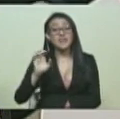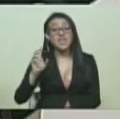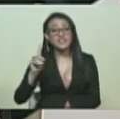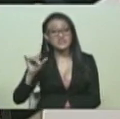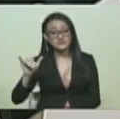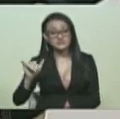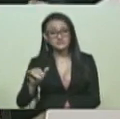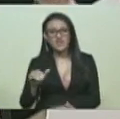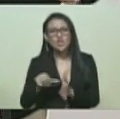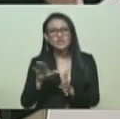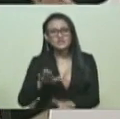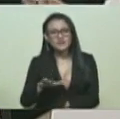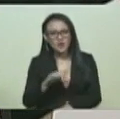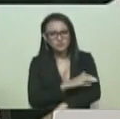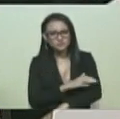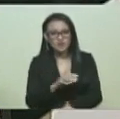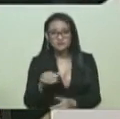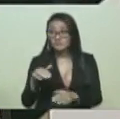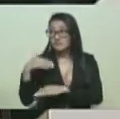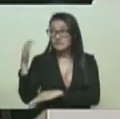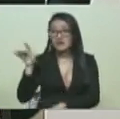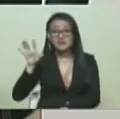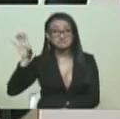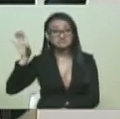¿Y dónde está Freddy Guevara? Fuera del país.